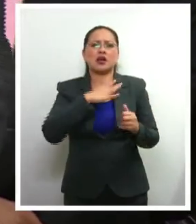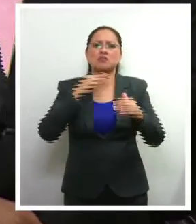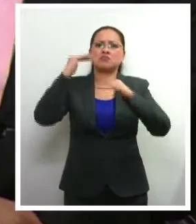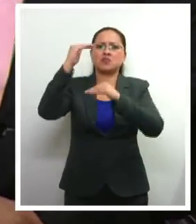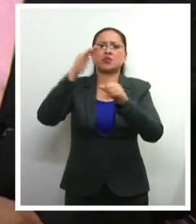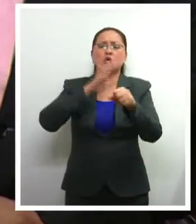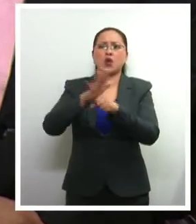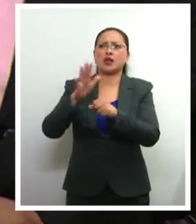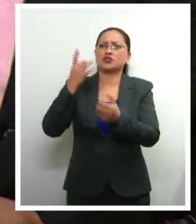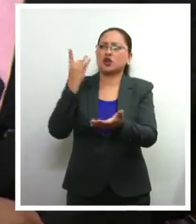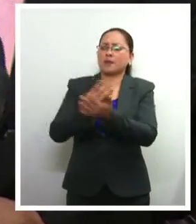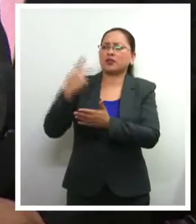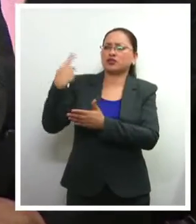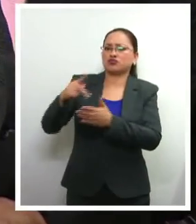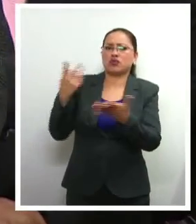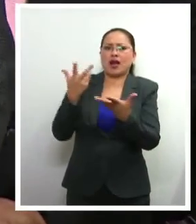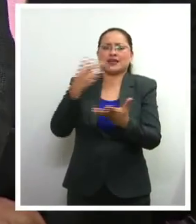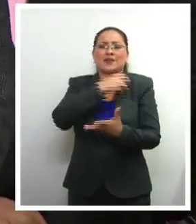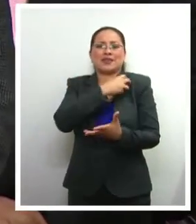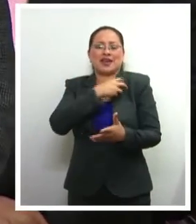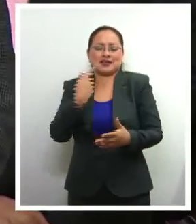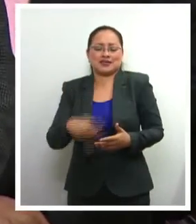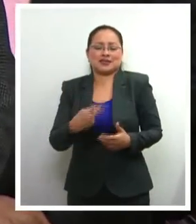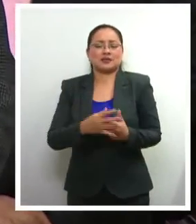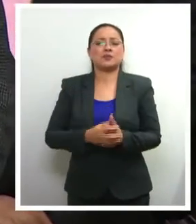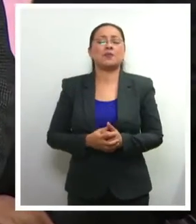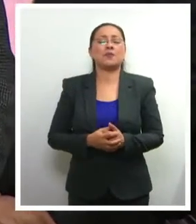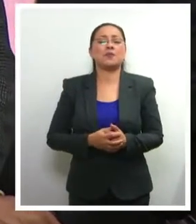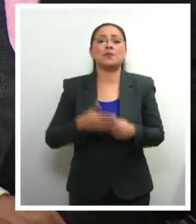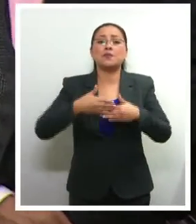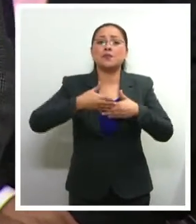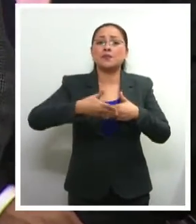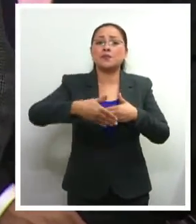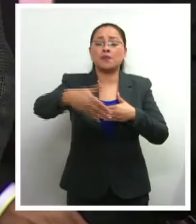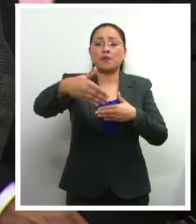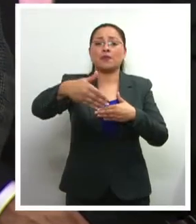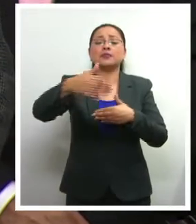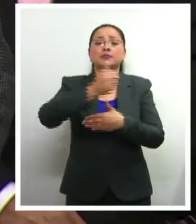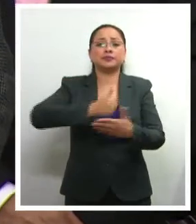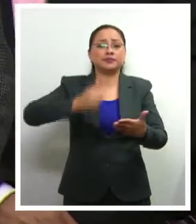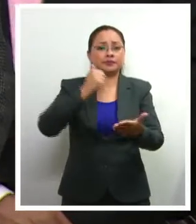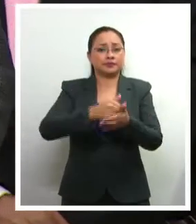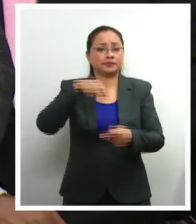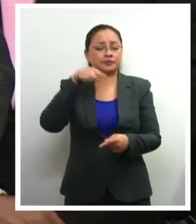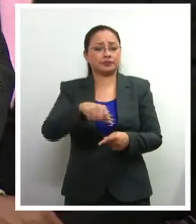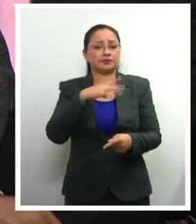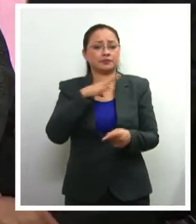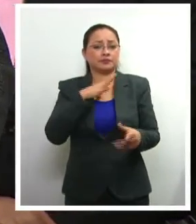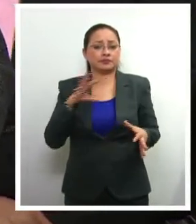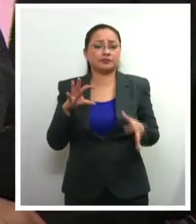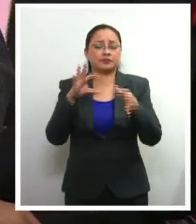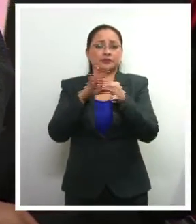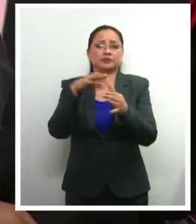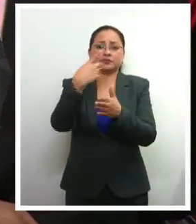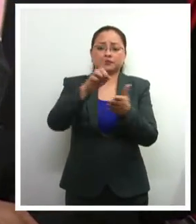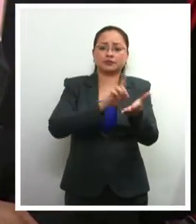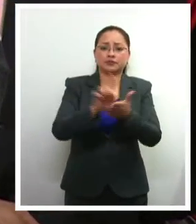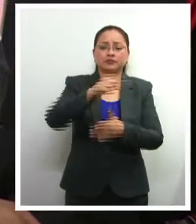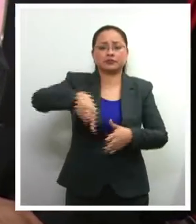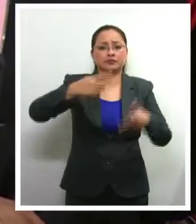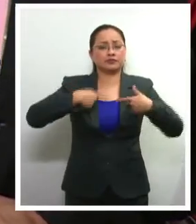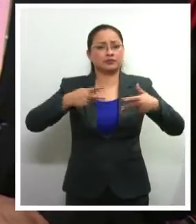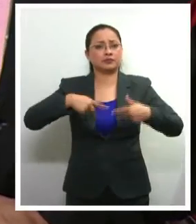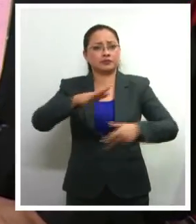la soberanía nacional. En adelante, la ciudad restituye los plenos derechos de sus